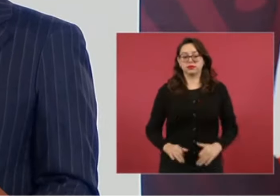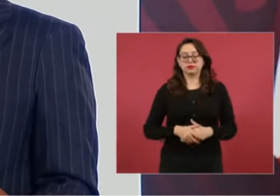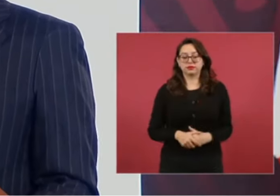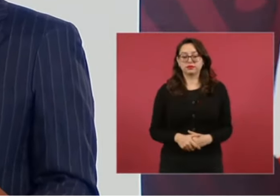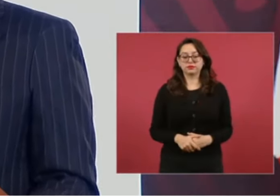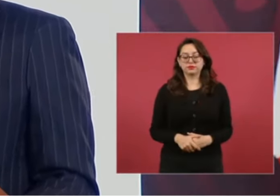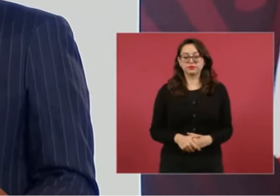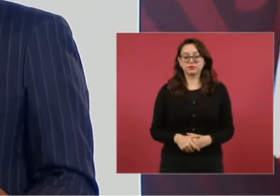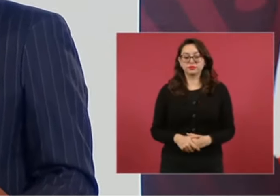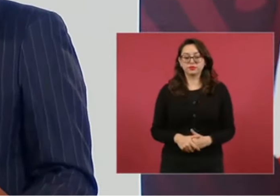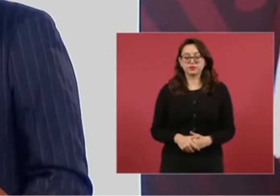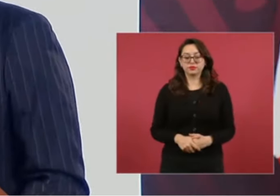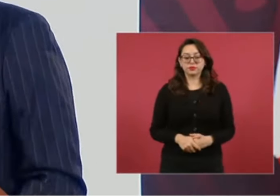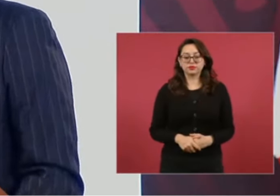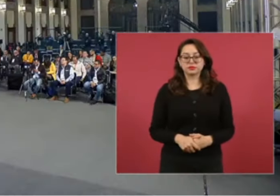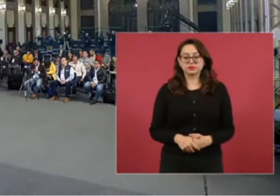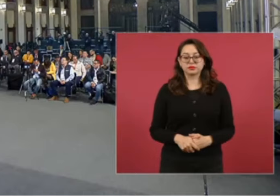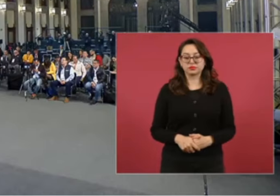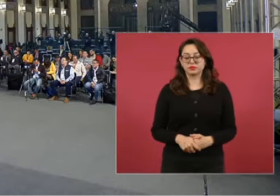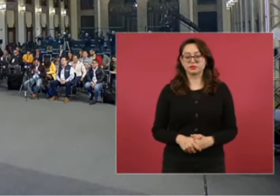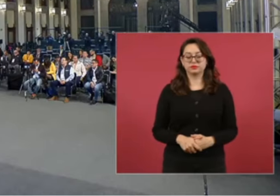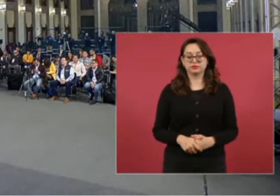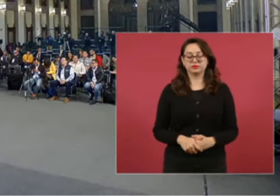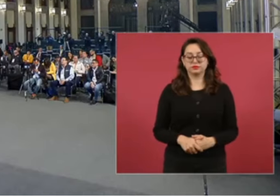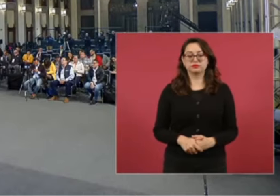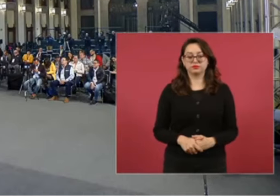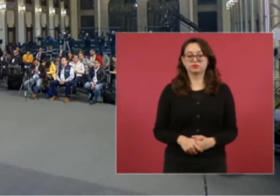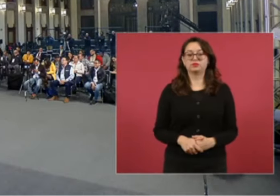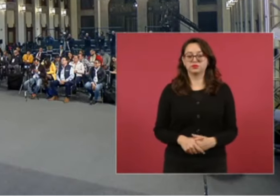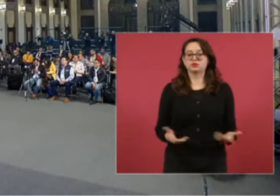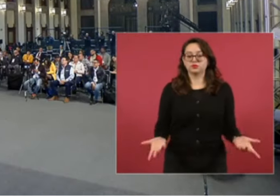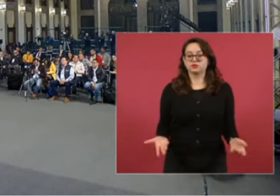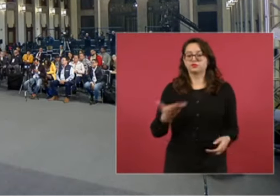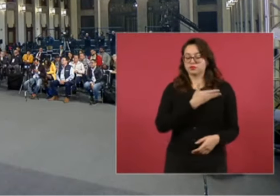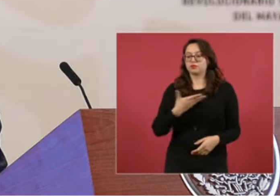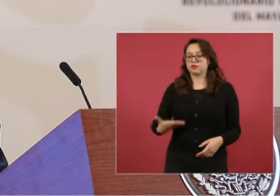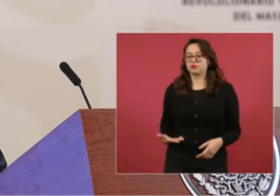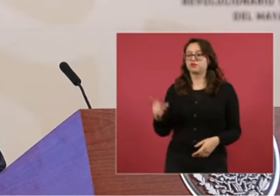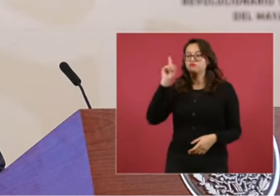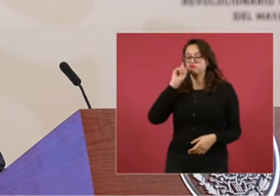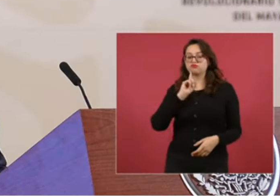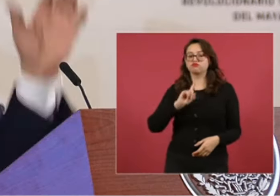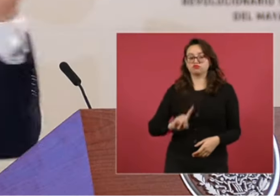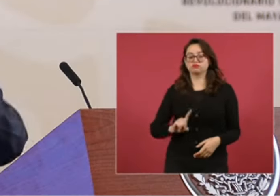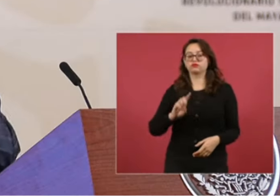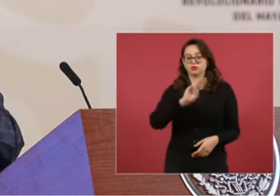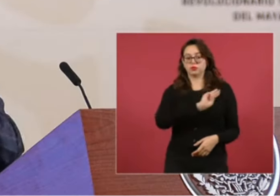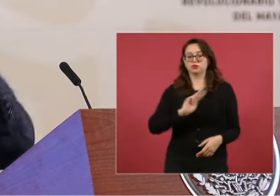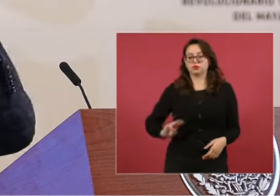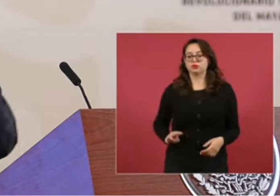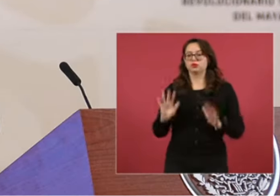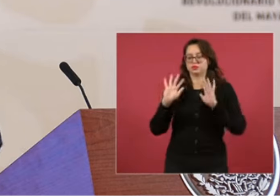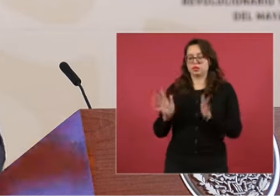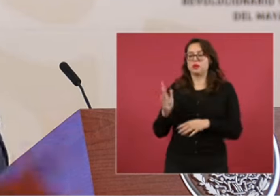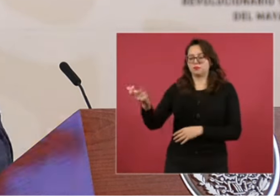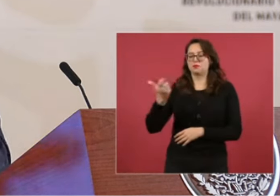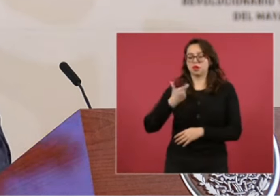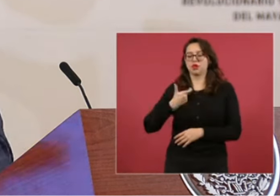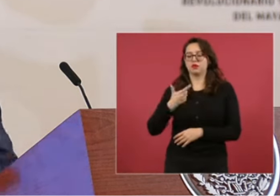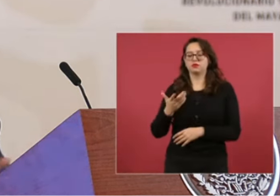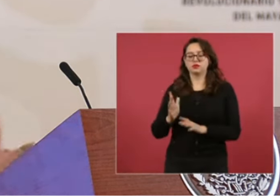¿Cómo es el caso de Tijuana, que se pagó la deuda? Sí, la presidenta municipal me mandó un recado de que ya pagó la deuda de Tijuana, pero ese es otro asunto. Pero bueno, es lo